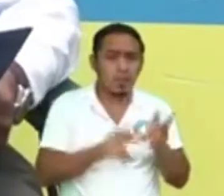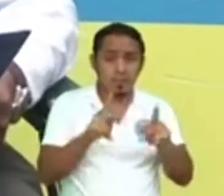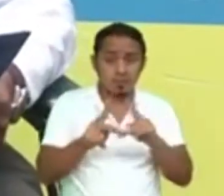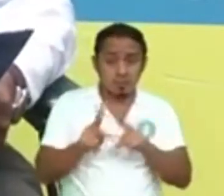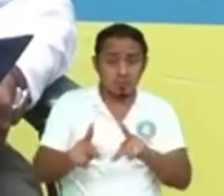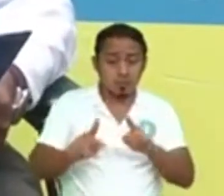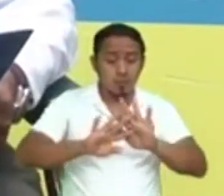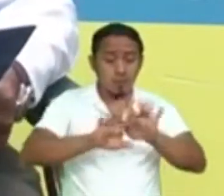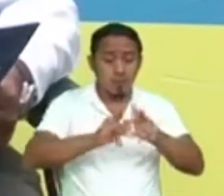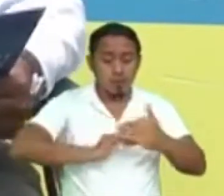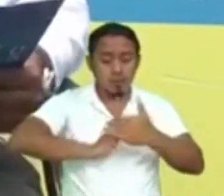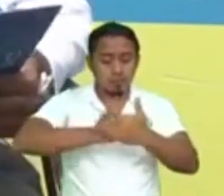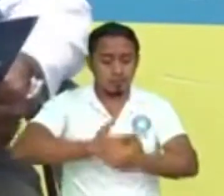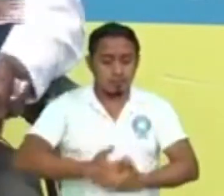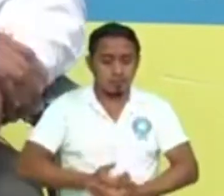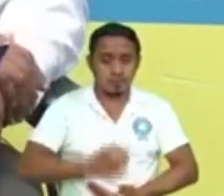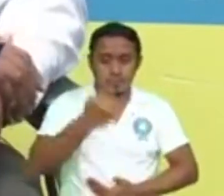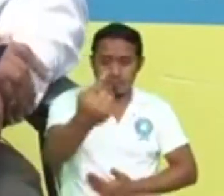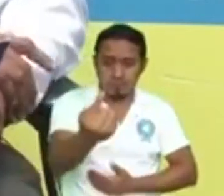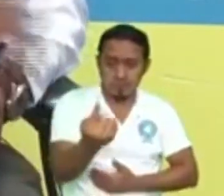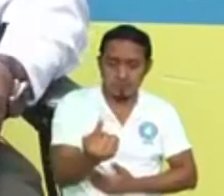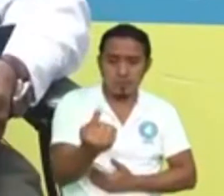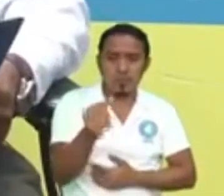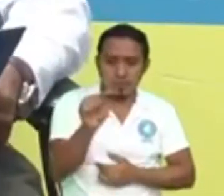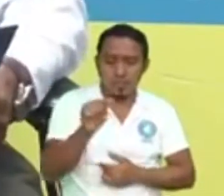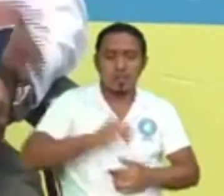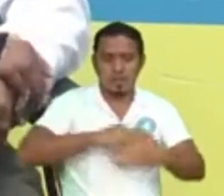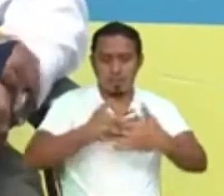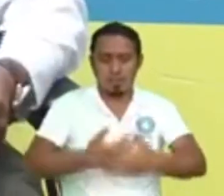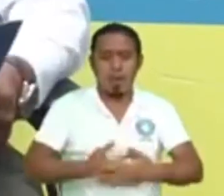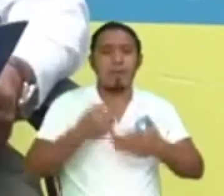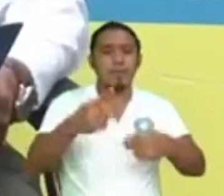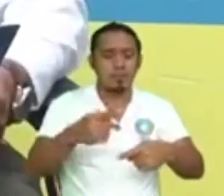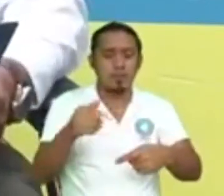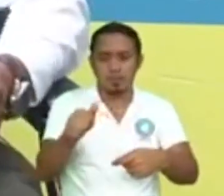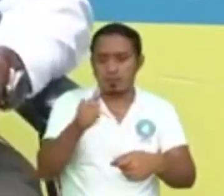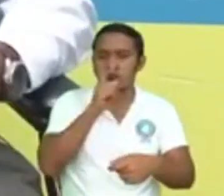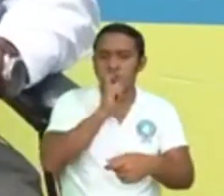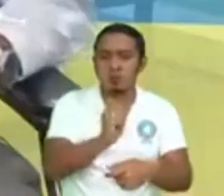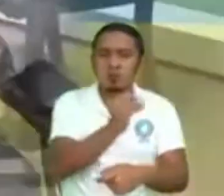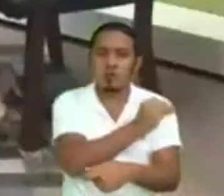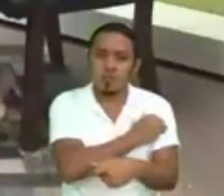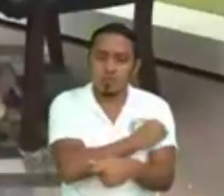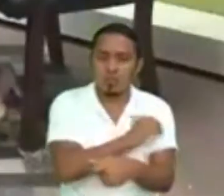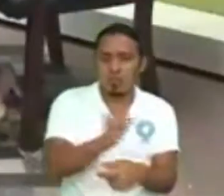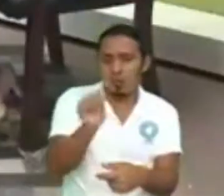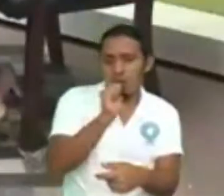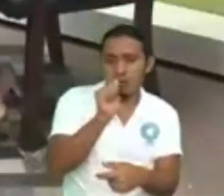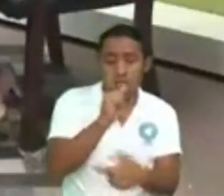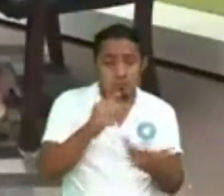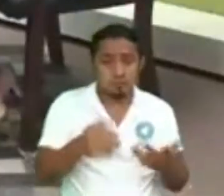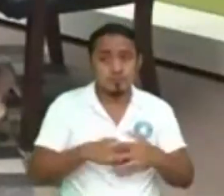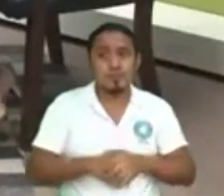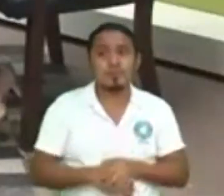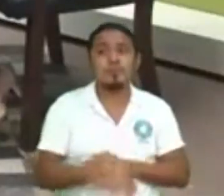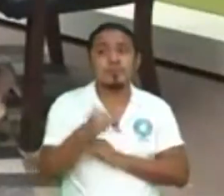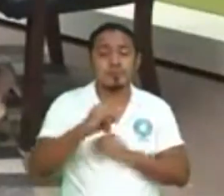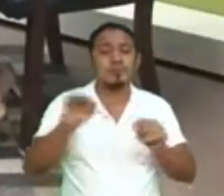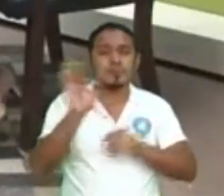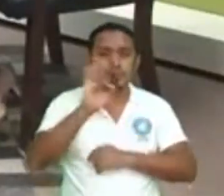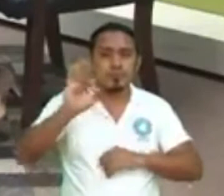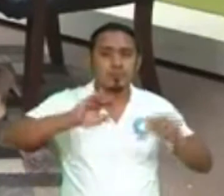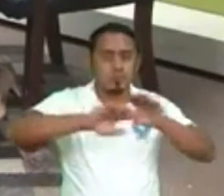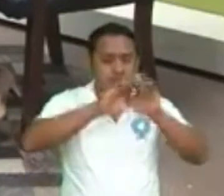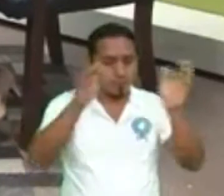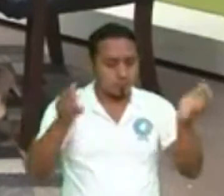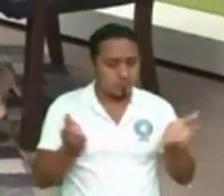paciente embarazada que tome alcohol. ¿Cómo lidiar con esto? Sí, de hecho, hemos a nivel mundial, incluso aquí